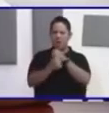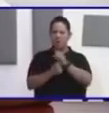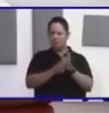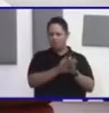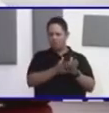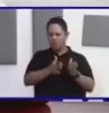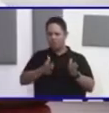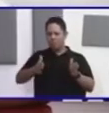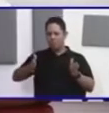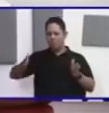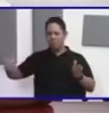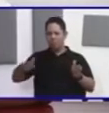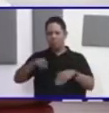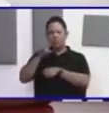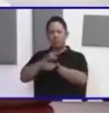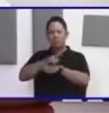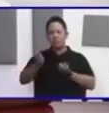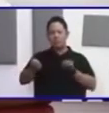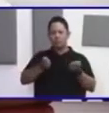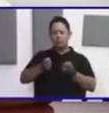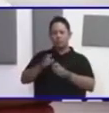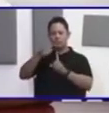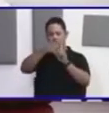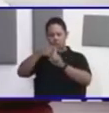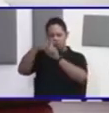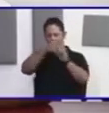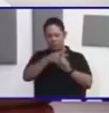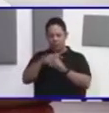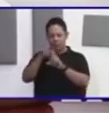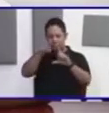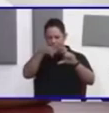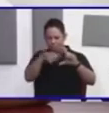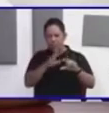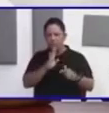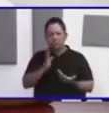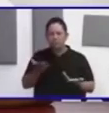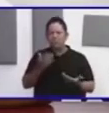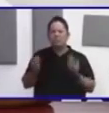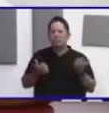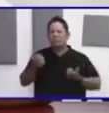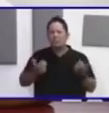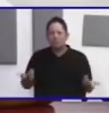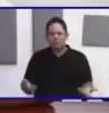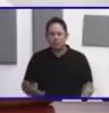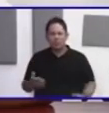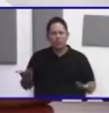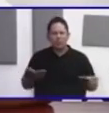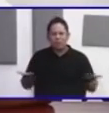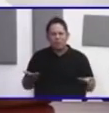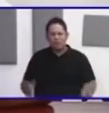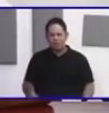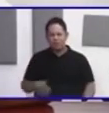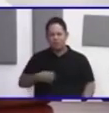reitero, ¿dónde estaban los entes de control también? O sea, ¿dónde estaban? O sea, es claro que yo respeto, y quiero